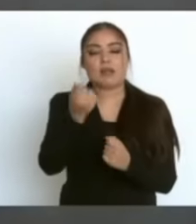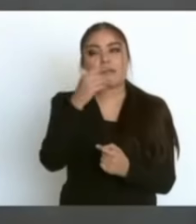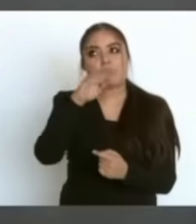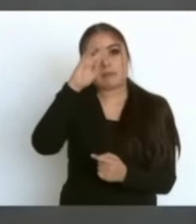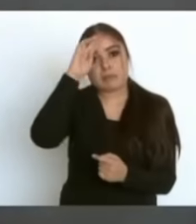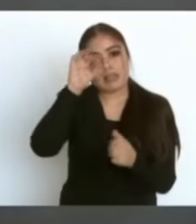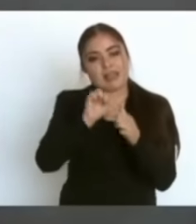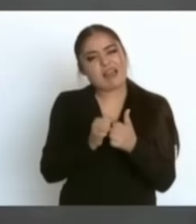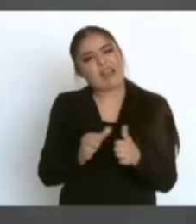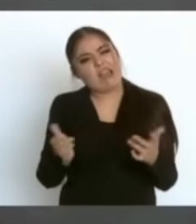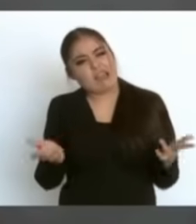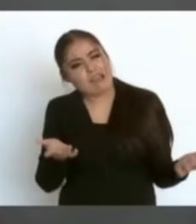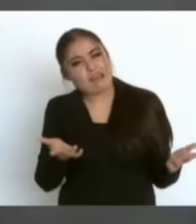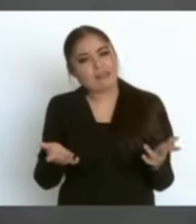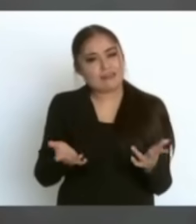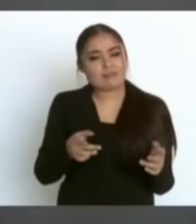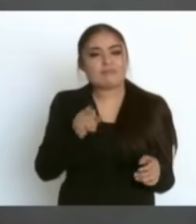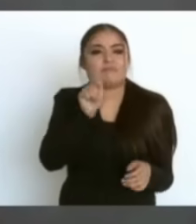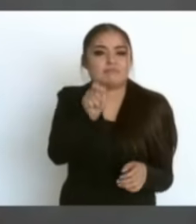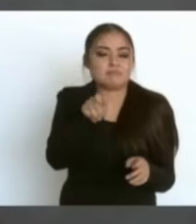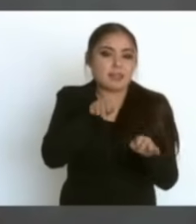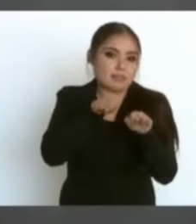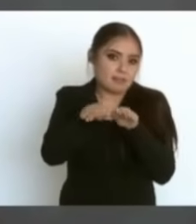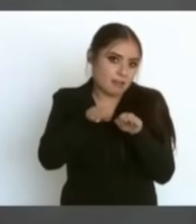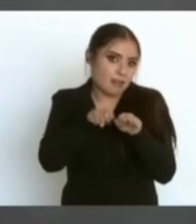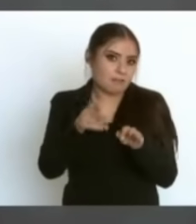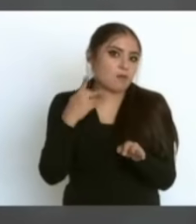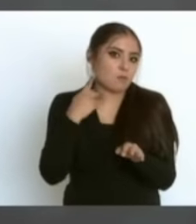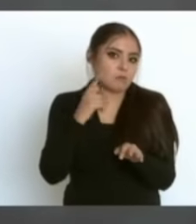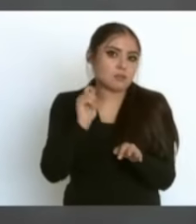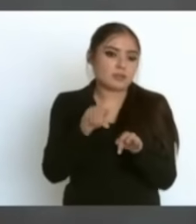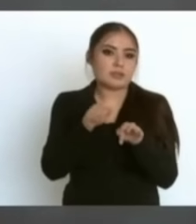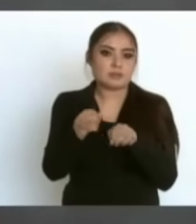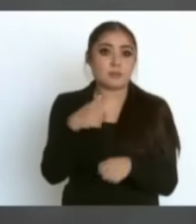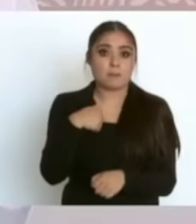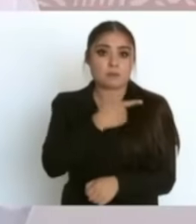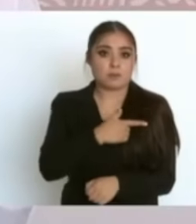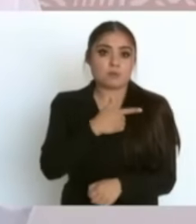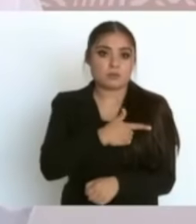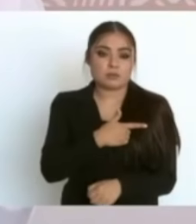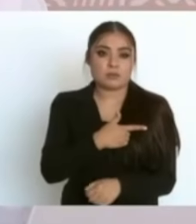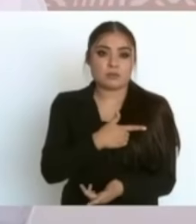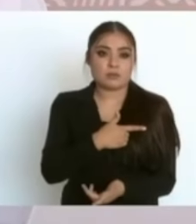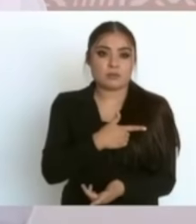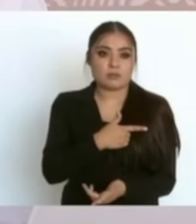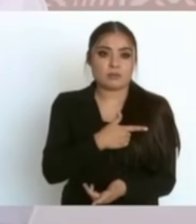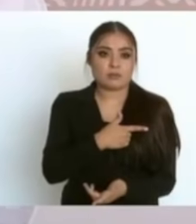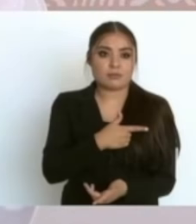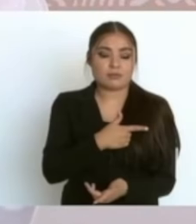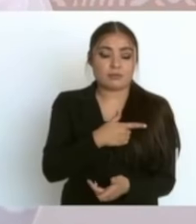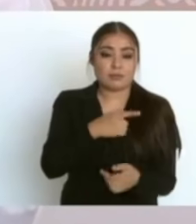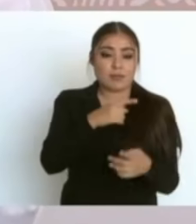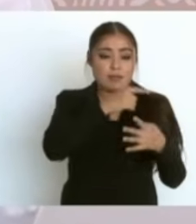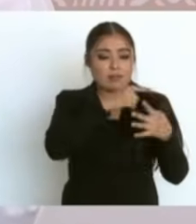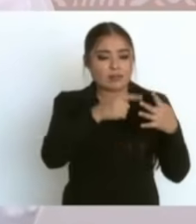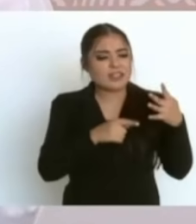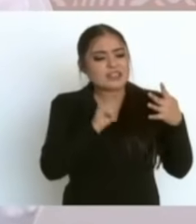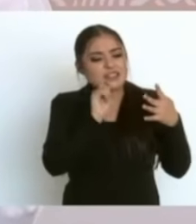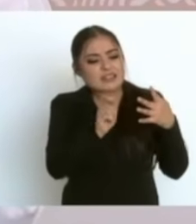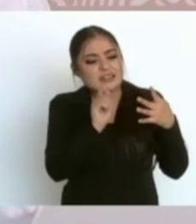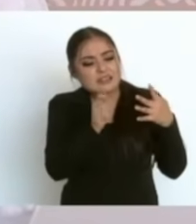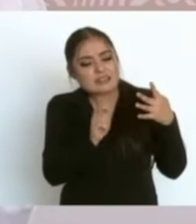arte no es un oficio a mí me gusta entre todas las definiciones